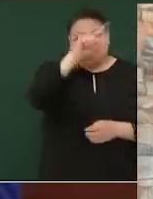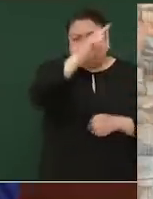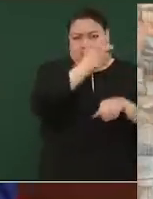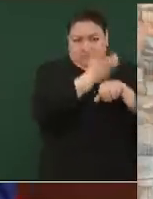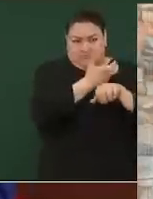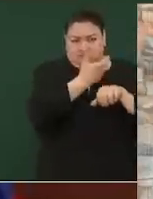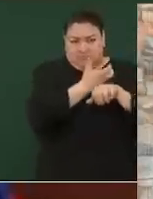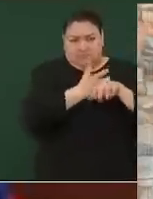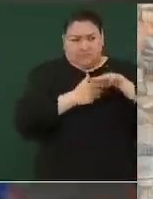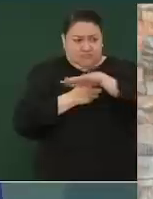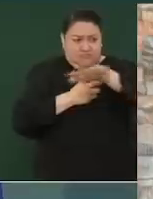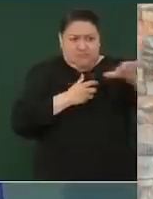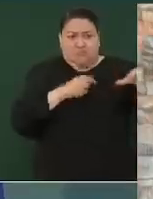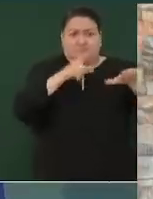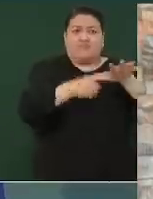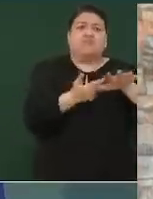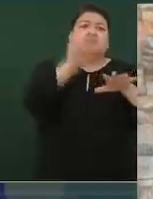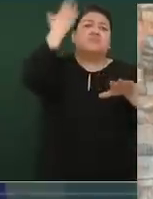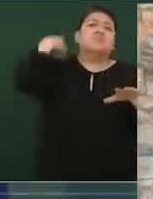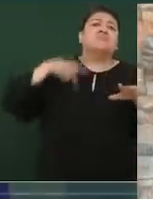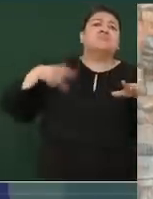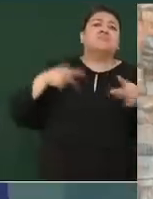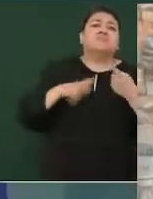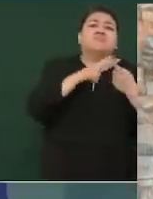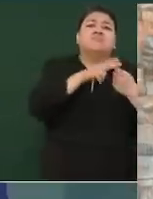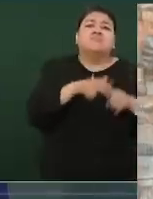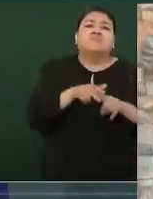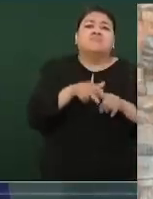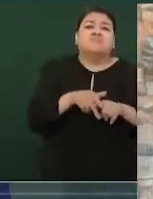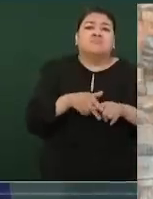Unidos se fundó con migrantes